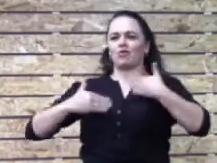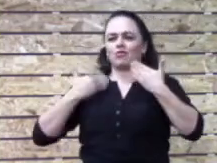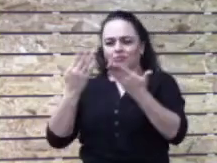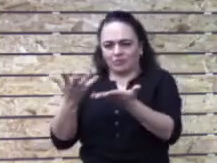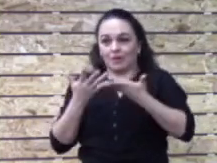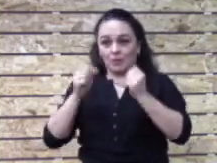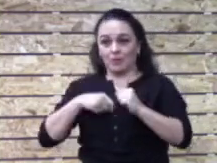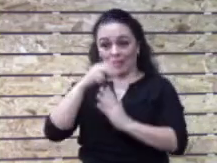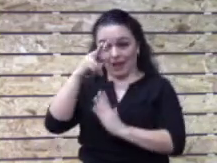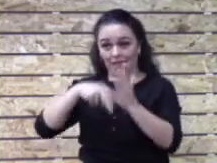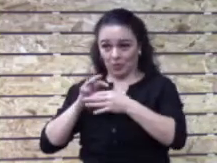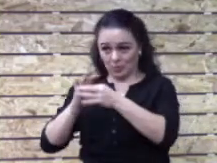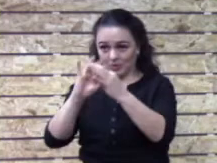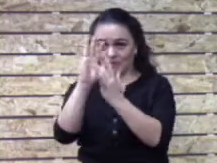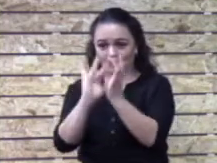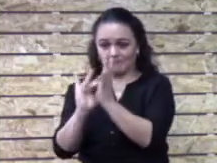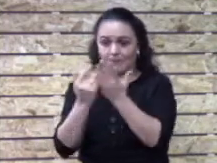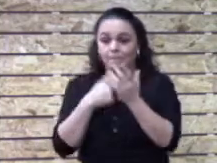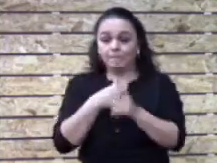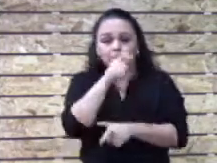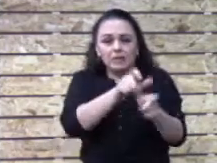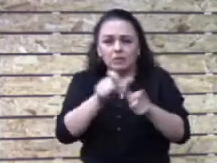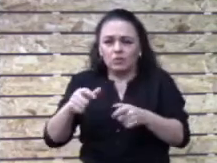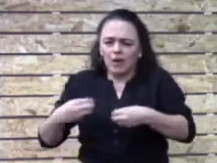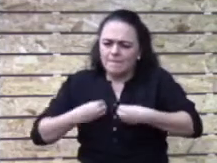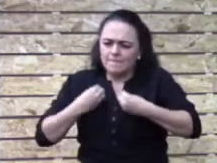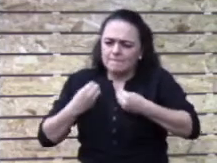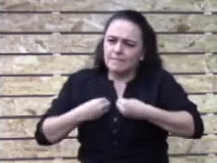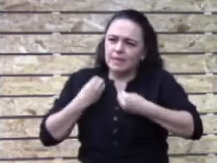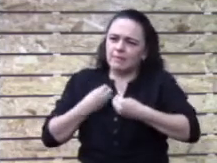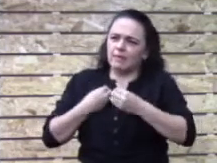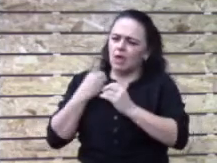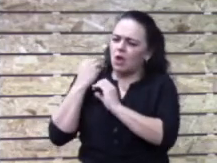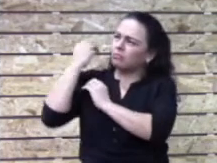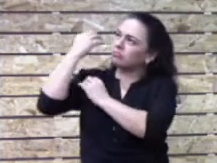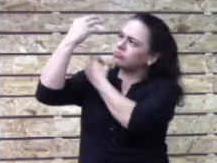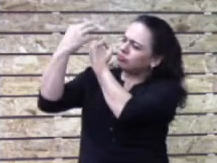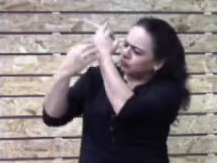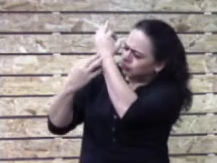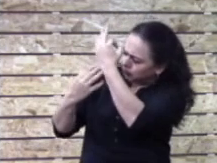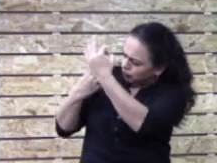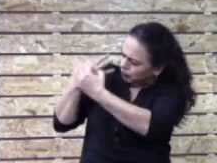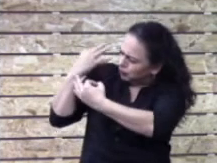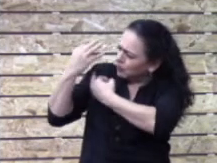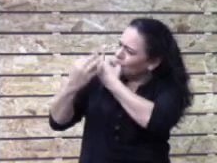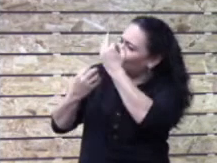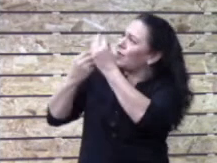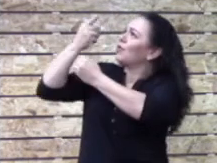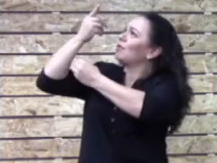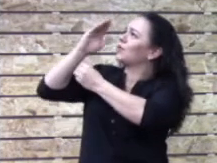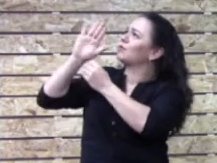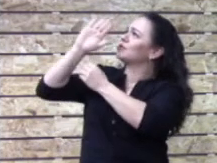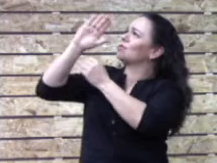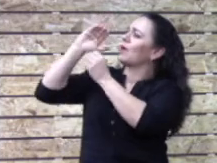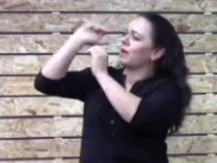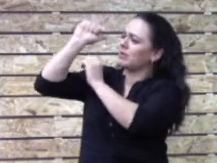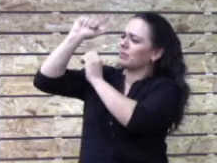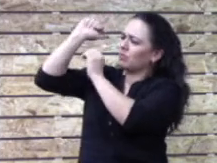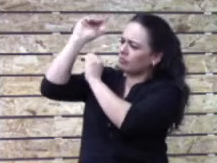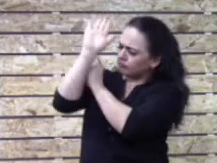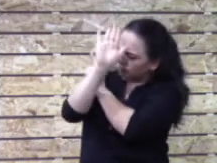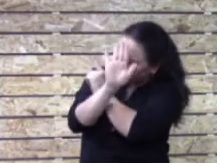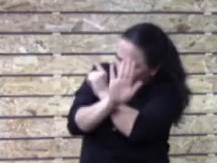El que habita al abrigo del Altísimo se acoge a la sombra